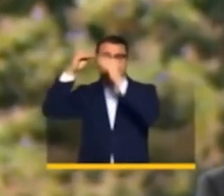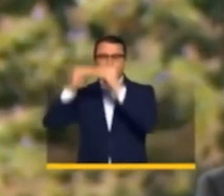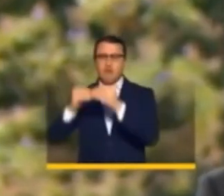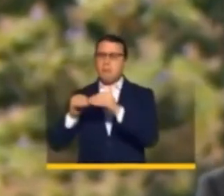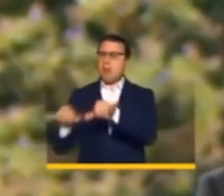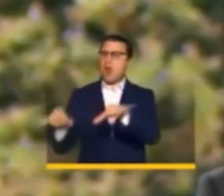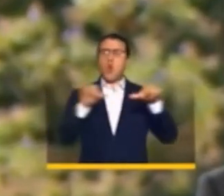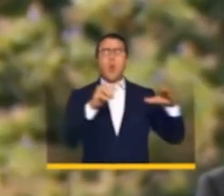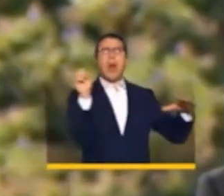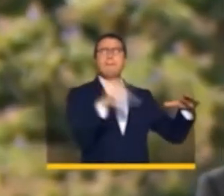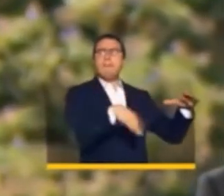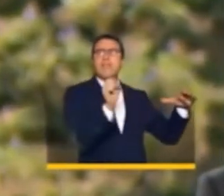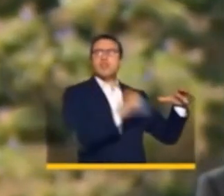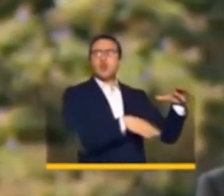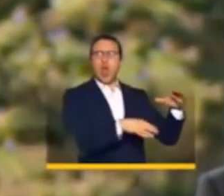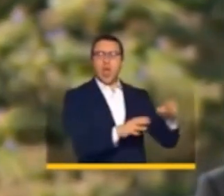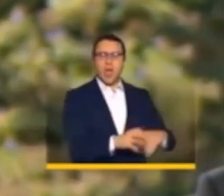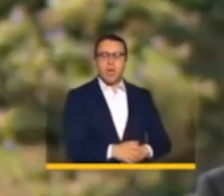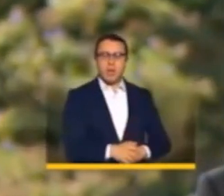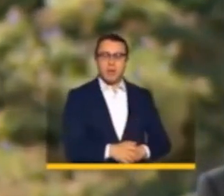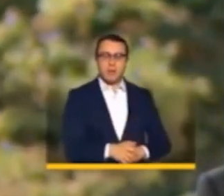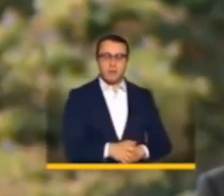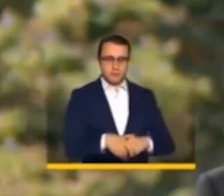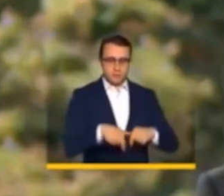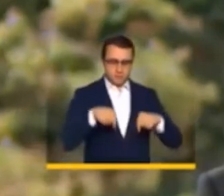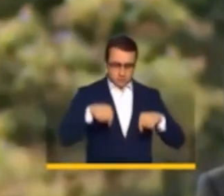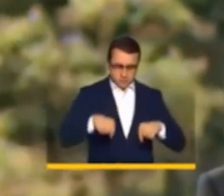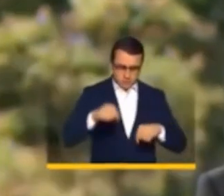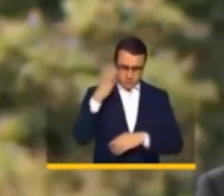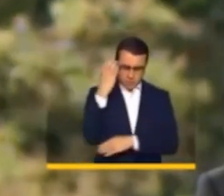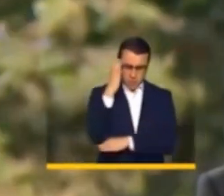¿Cuánta gente piensa lo mismo en Colombia?